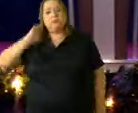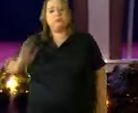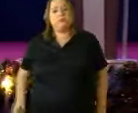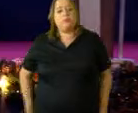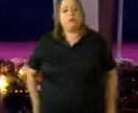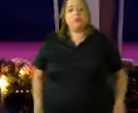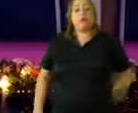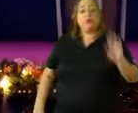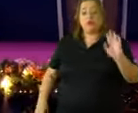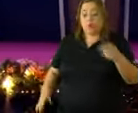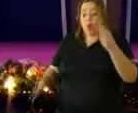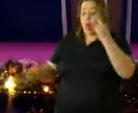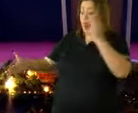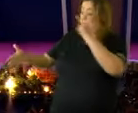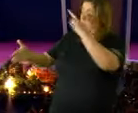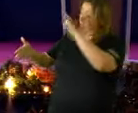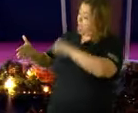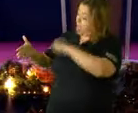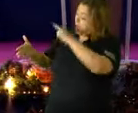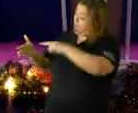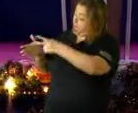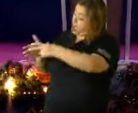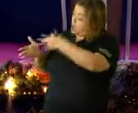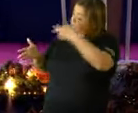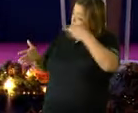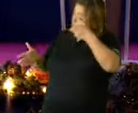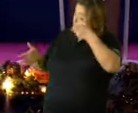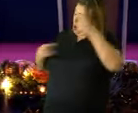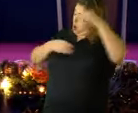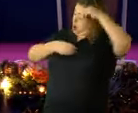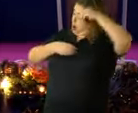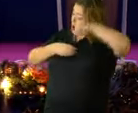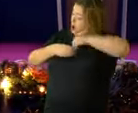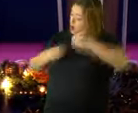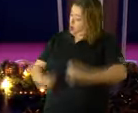Haz la palabra de Dios tuya.